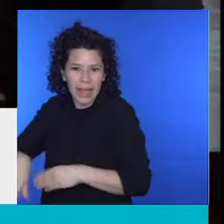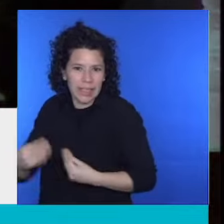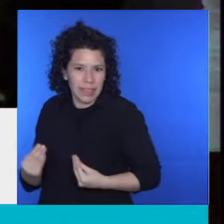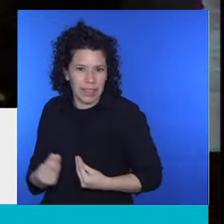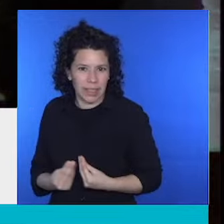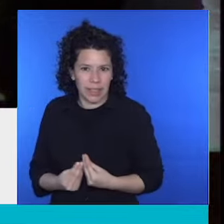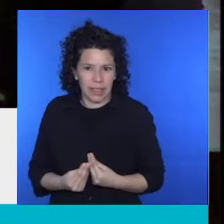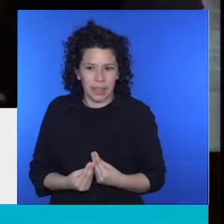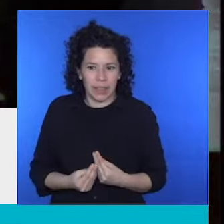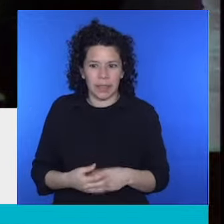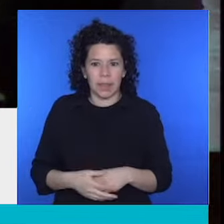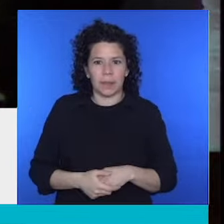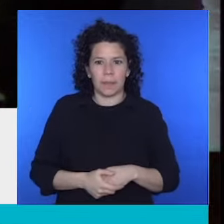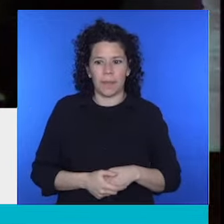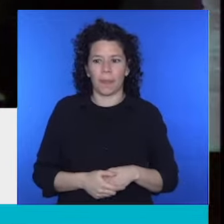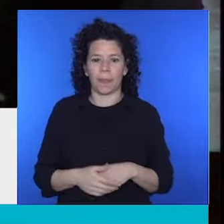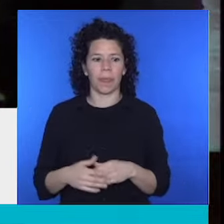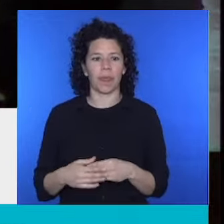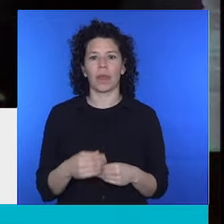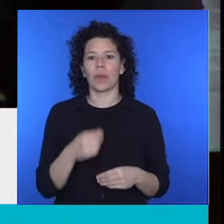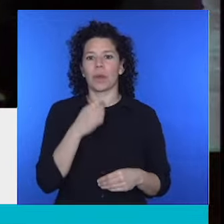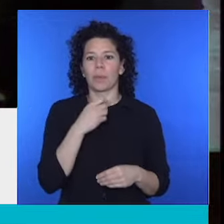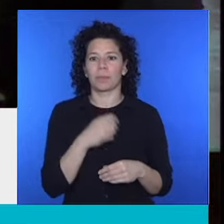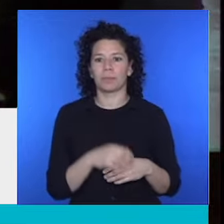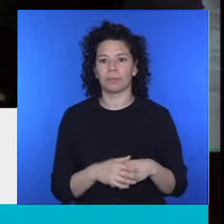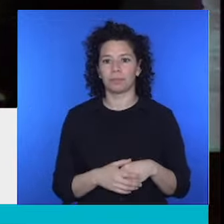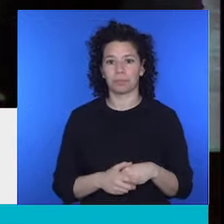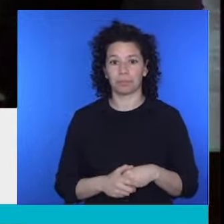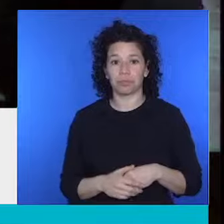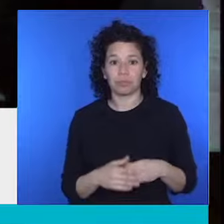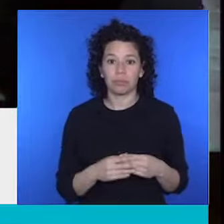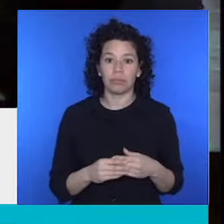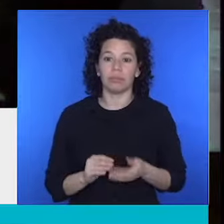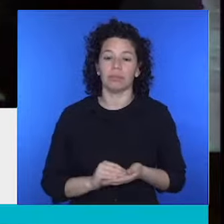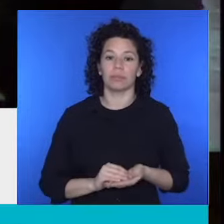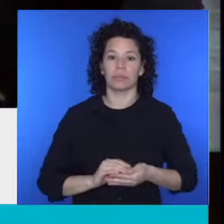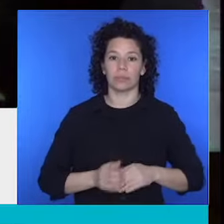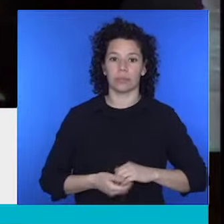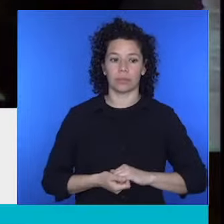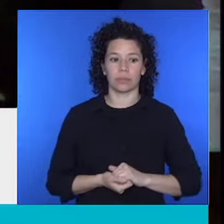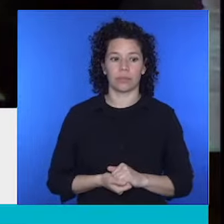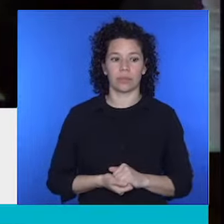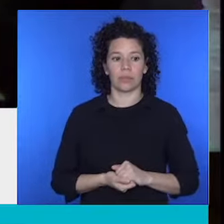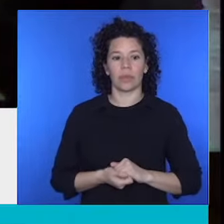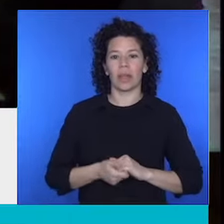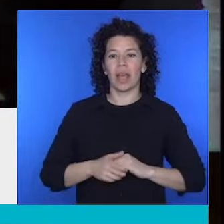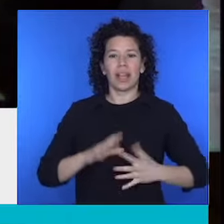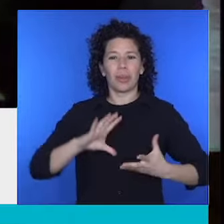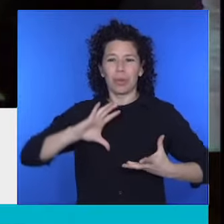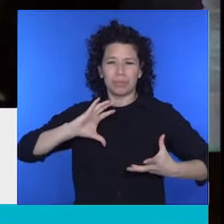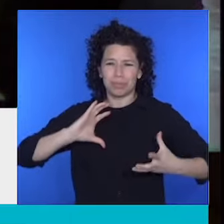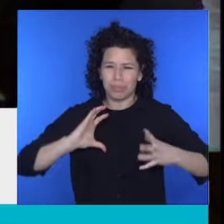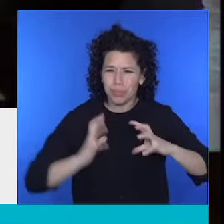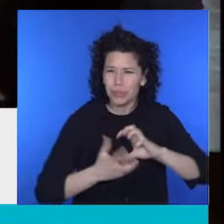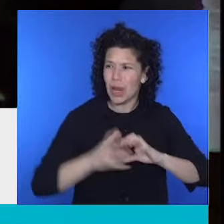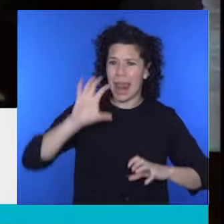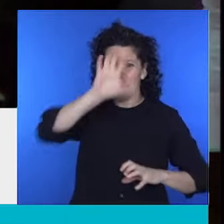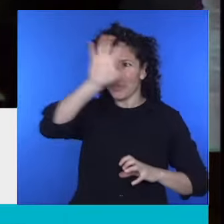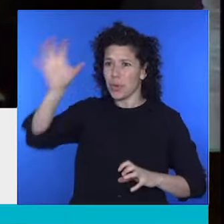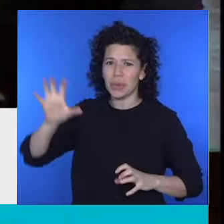por supuesto dejando todo el pasivo ambiental dejando las consecuencias del extractivismo en esas en esas